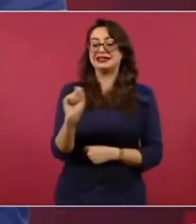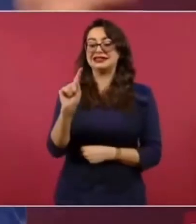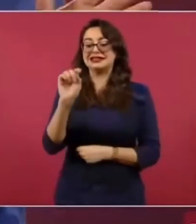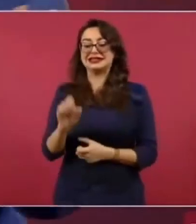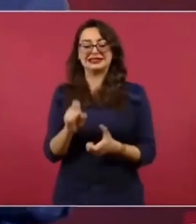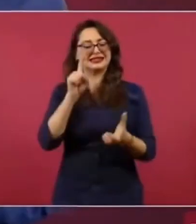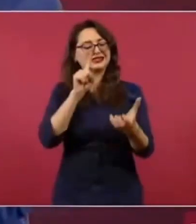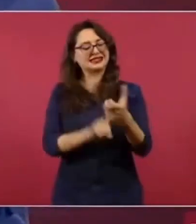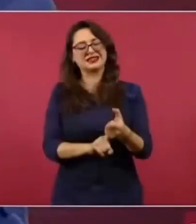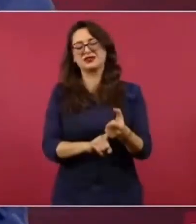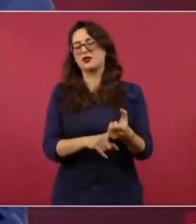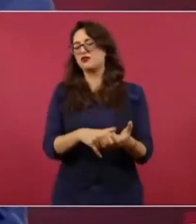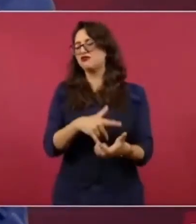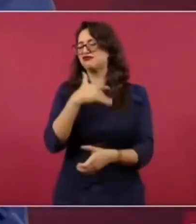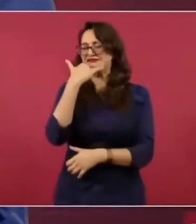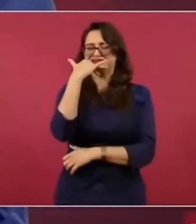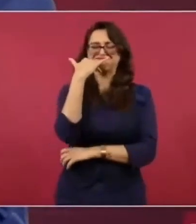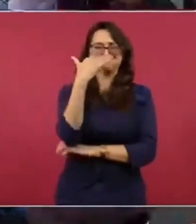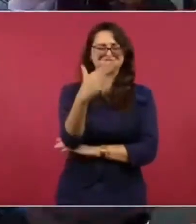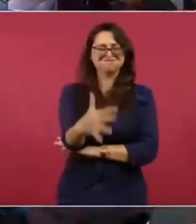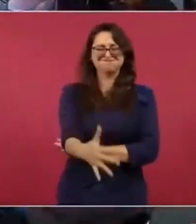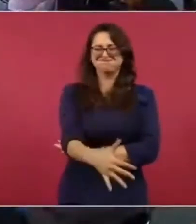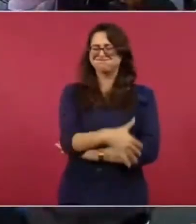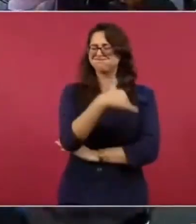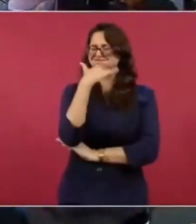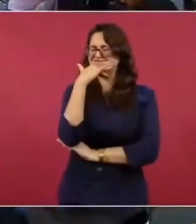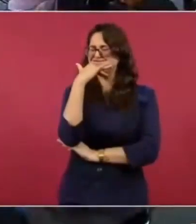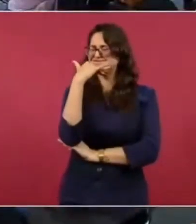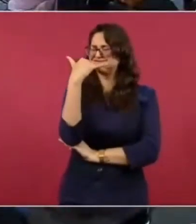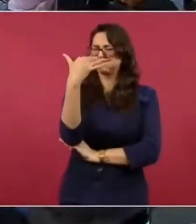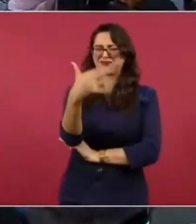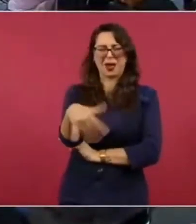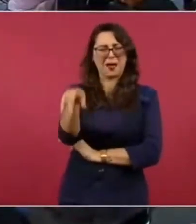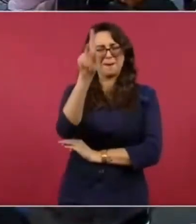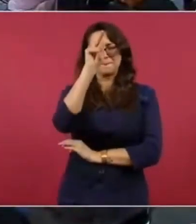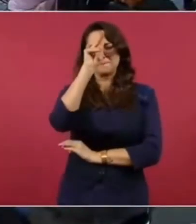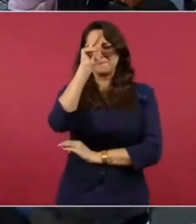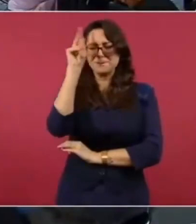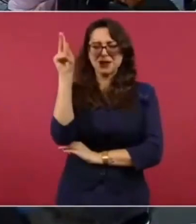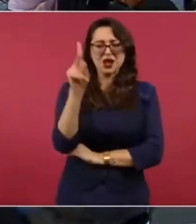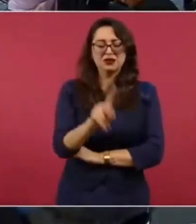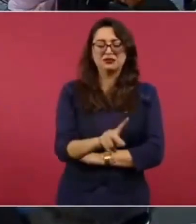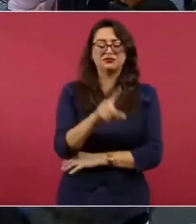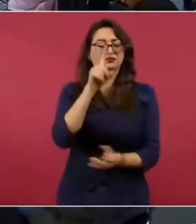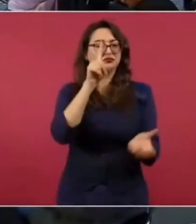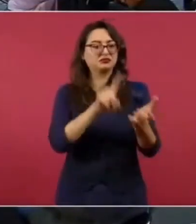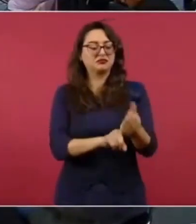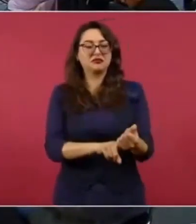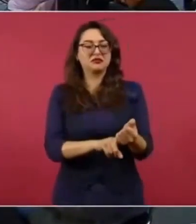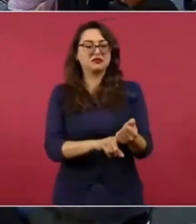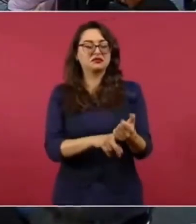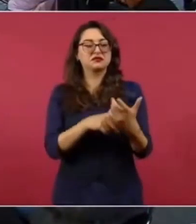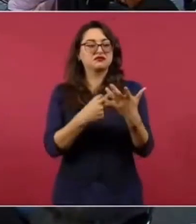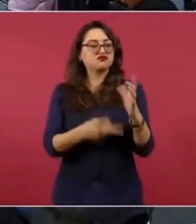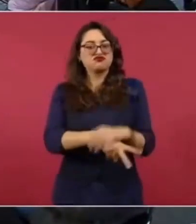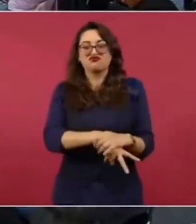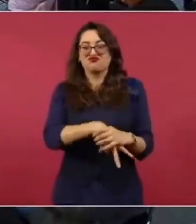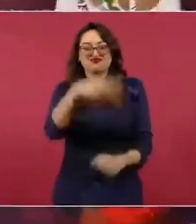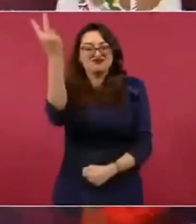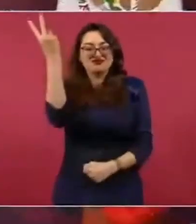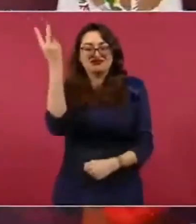lo privatizaron por completo, lo que llaman subrogar todos los servicios.